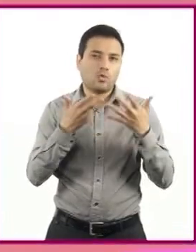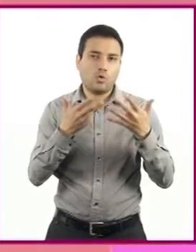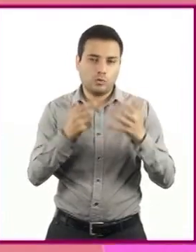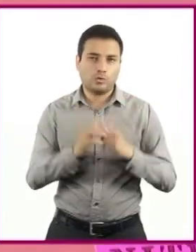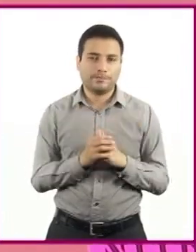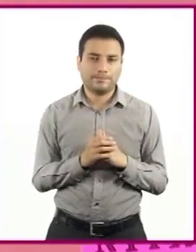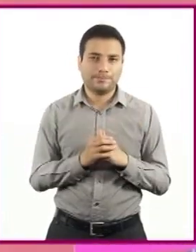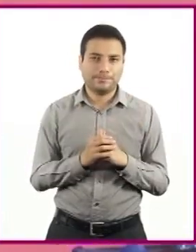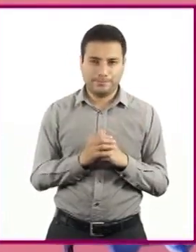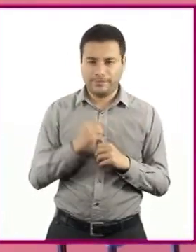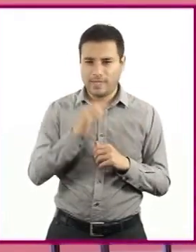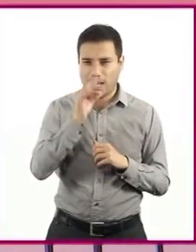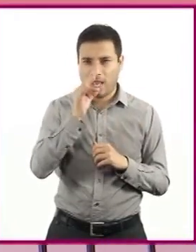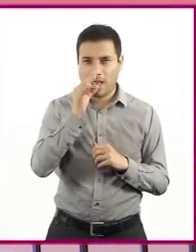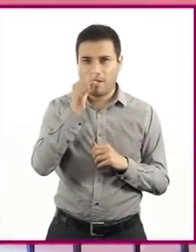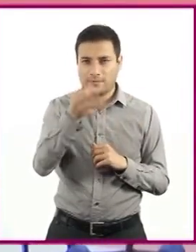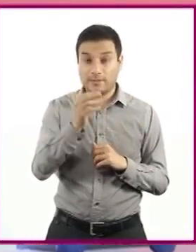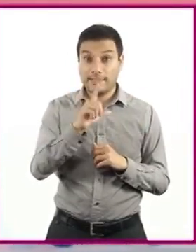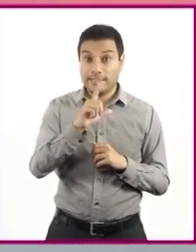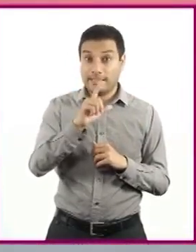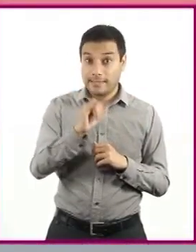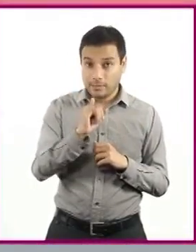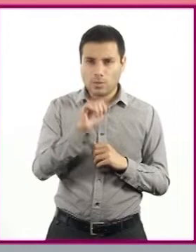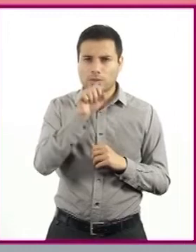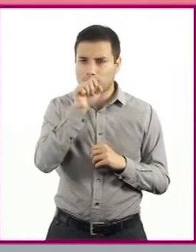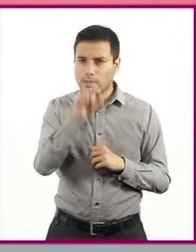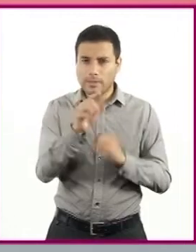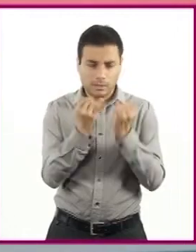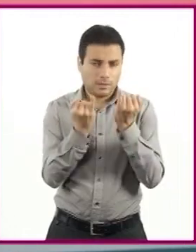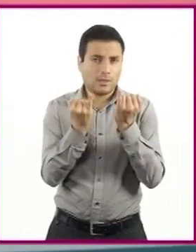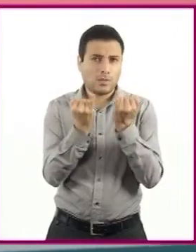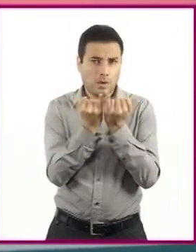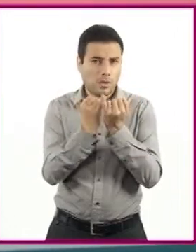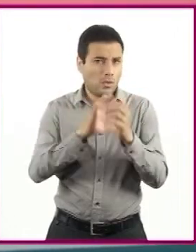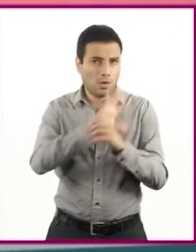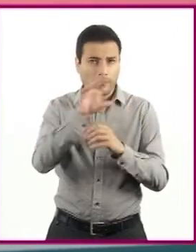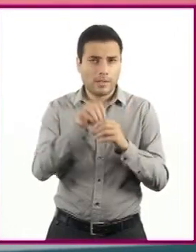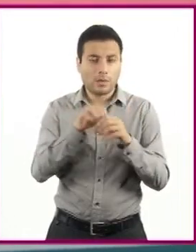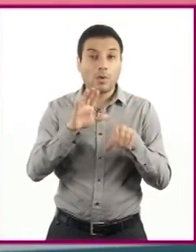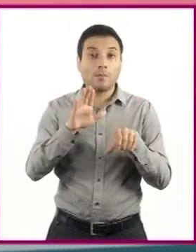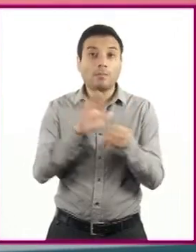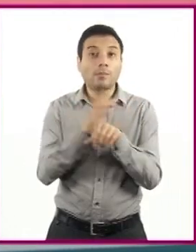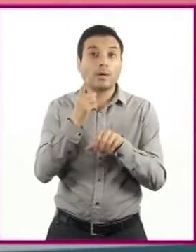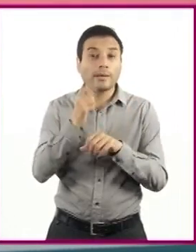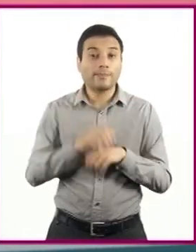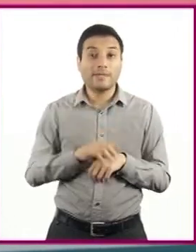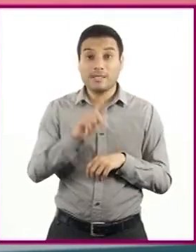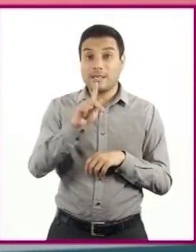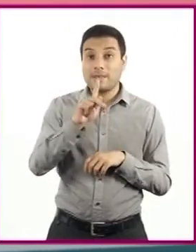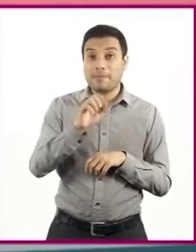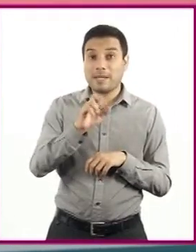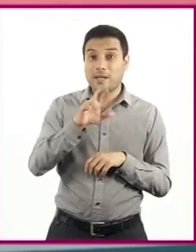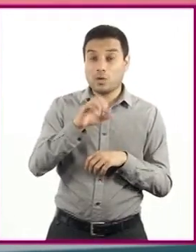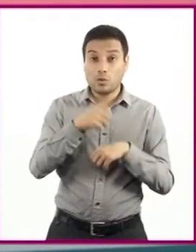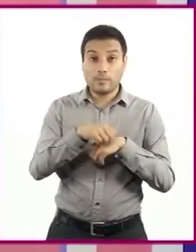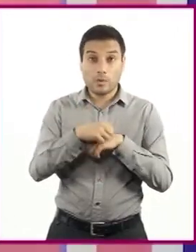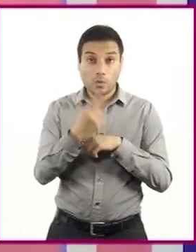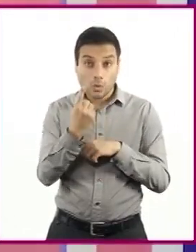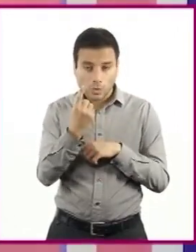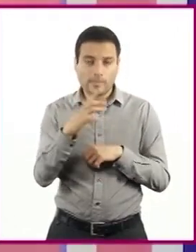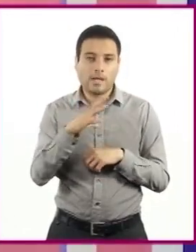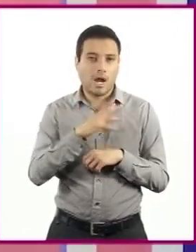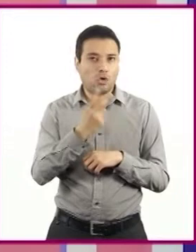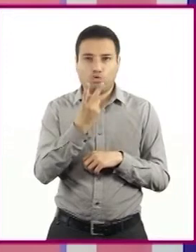señalar que el helio tiene su capa completa, porque al encontrarse en el primer periodo, tiene el número máximo de electrones, que son